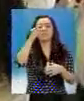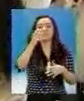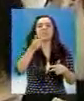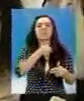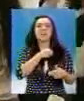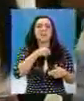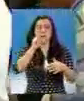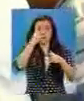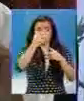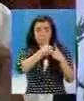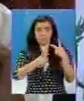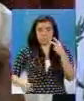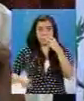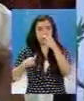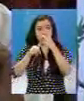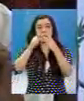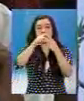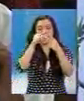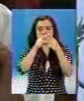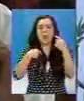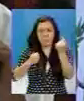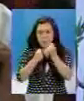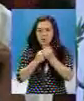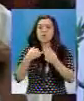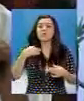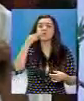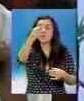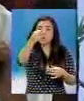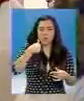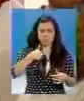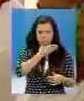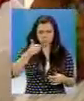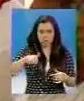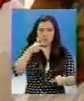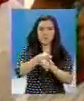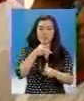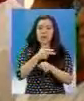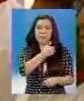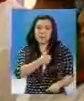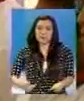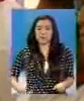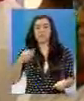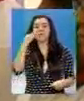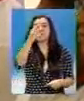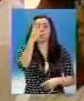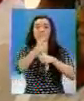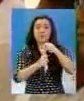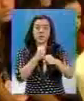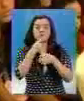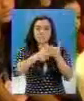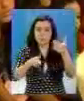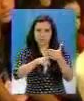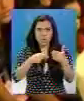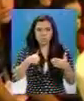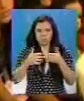la vicepresidencia por el partido WINAC, Aníbal García, quien junto a su equipo de colaboradores se pronunciaron respecto a sus convicciones